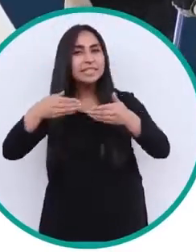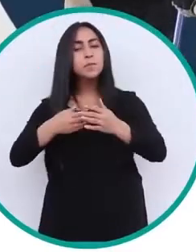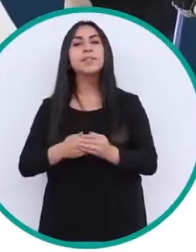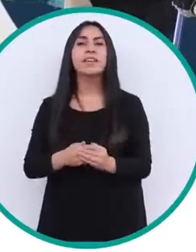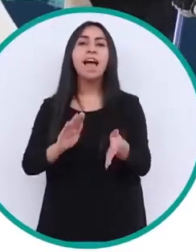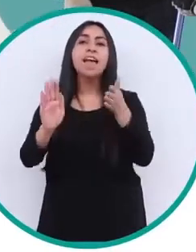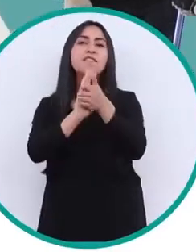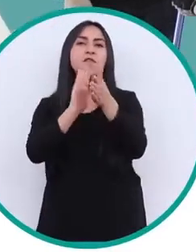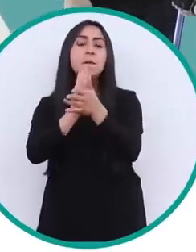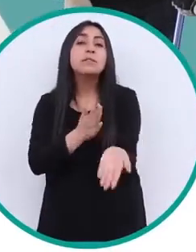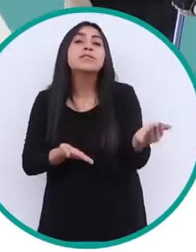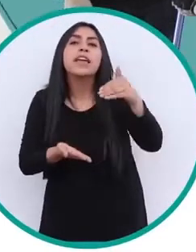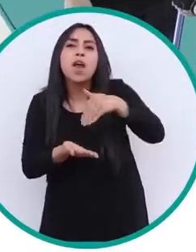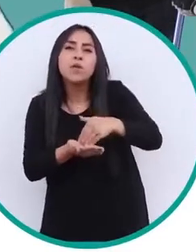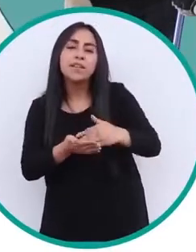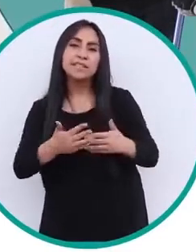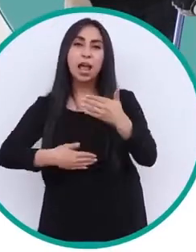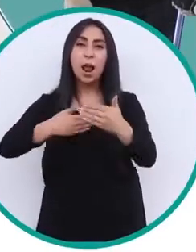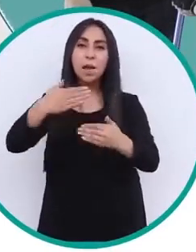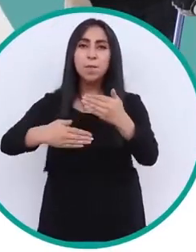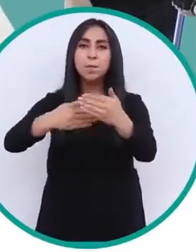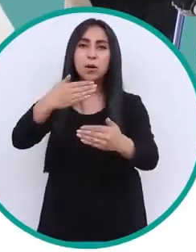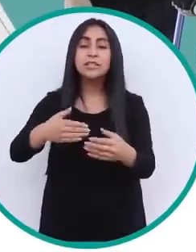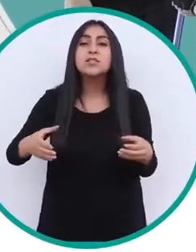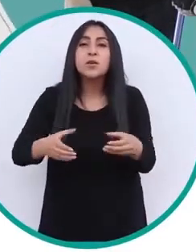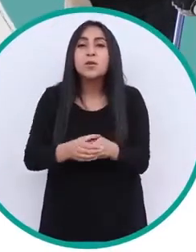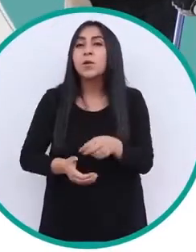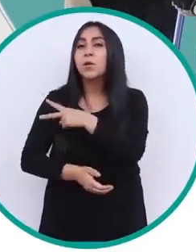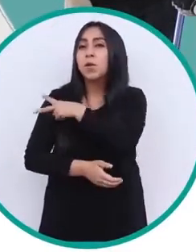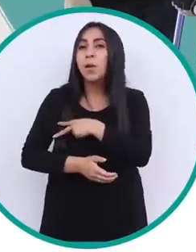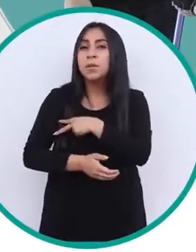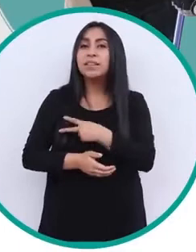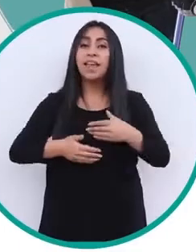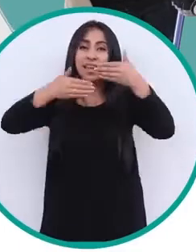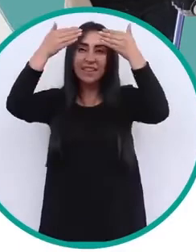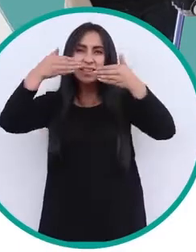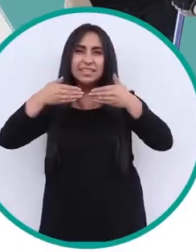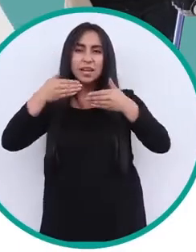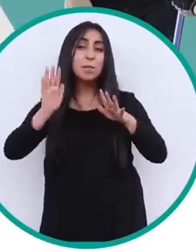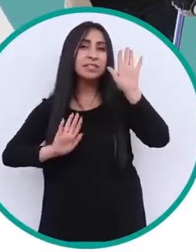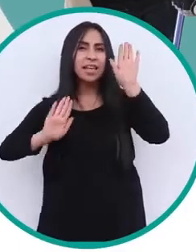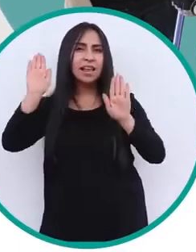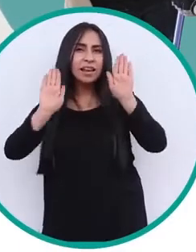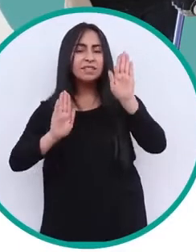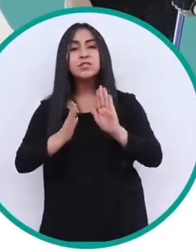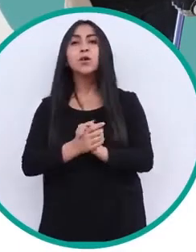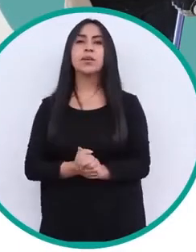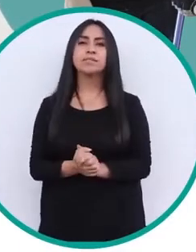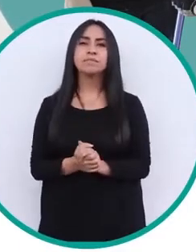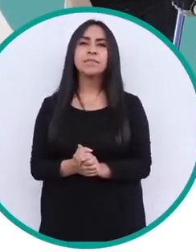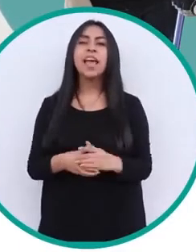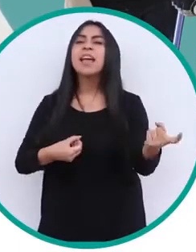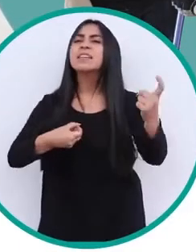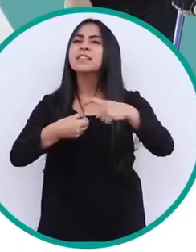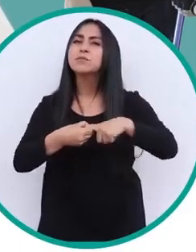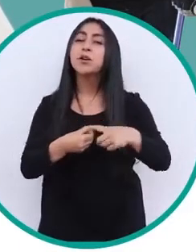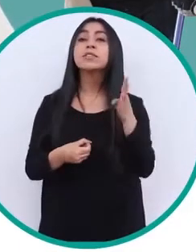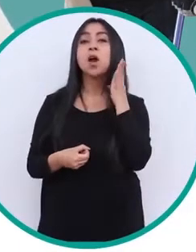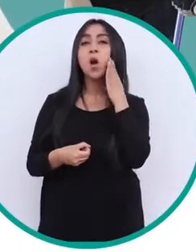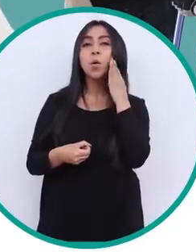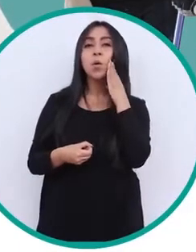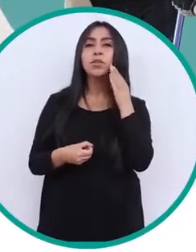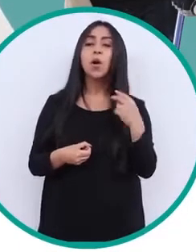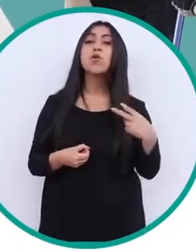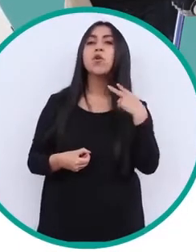Atención población con discapacidad, informamos que se reanudó el proceso de elecciones para la conformación del Comité Municipal de